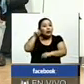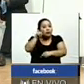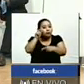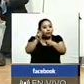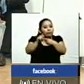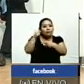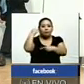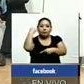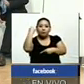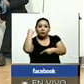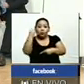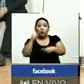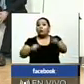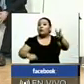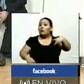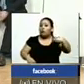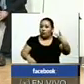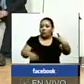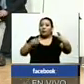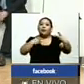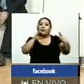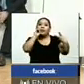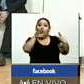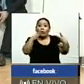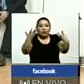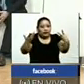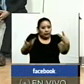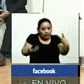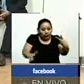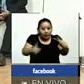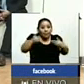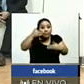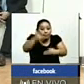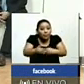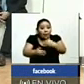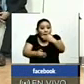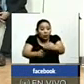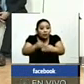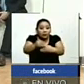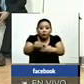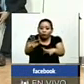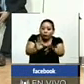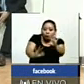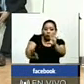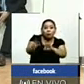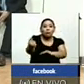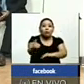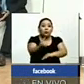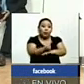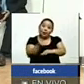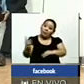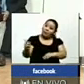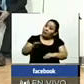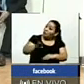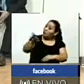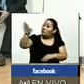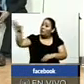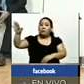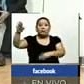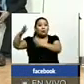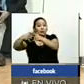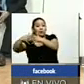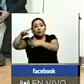punto importante. Lo otro, que dijo que cuando se dé el proceso de selección de personas para llevarlas a Estados Unidos a